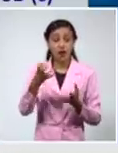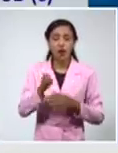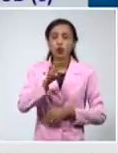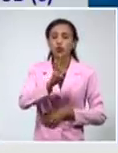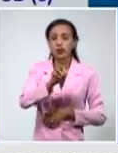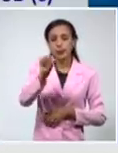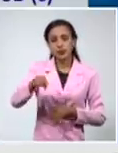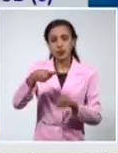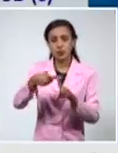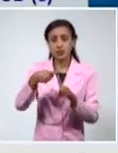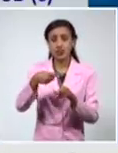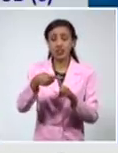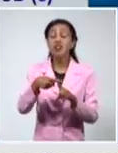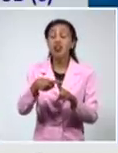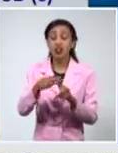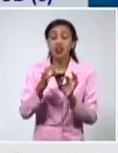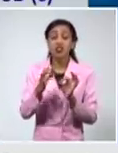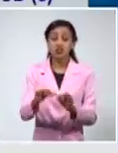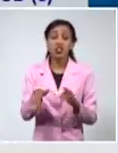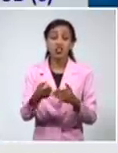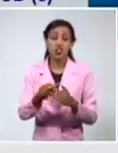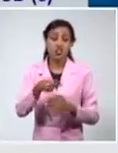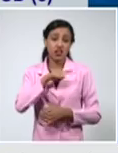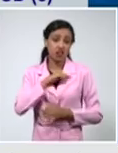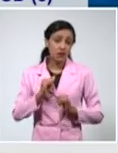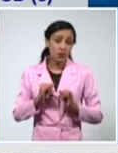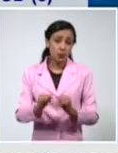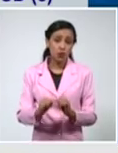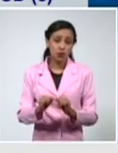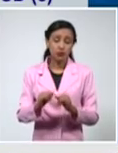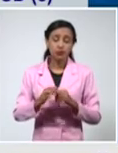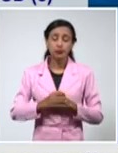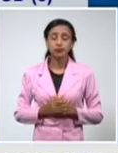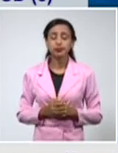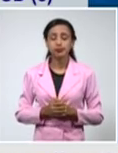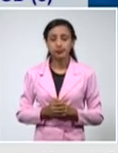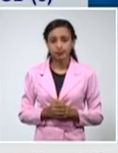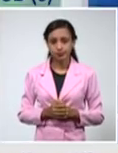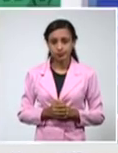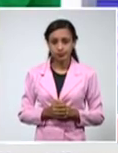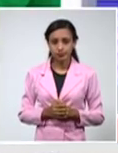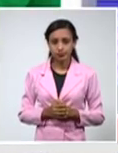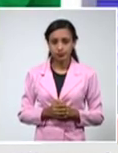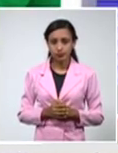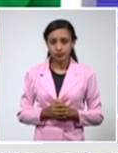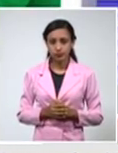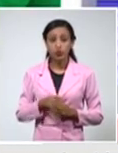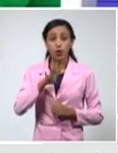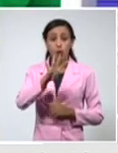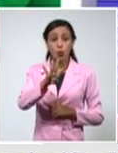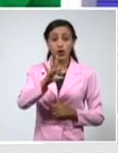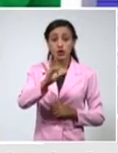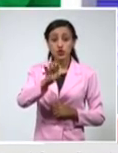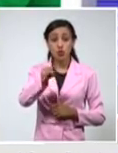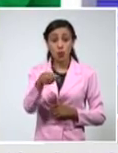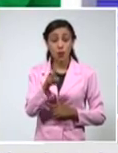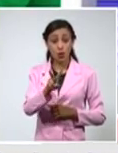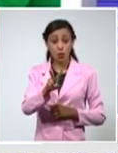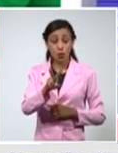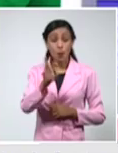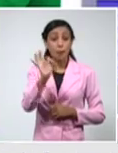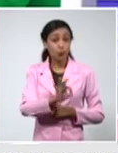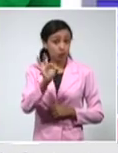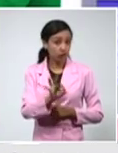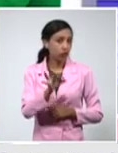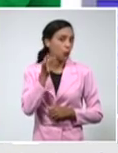en el día de ayer con COVID-19. El 48,2% del sexo